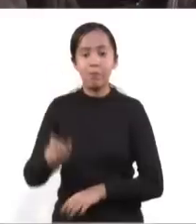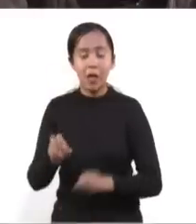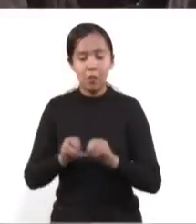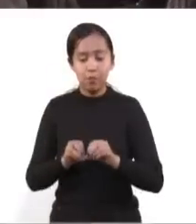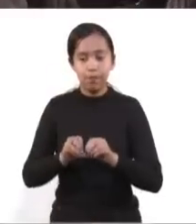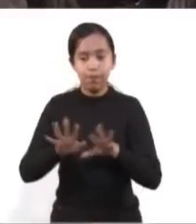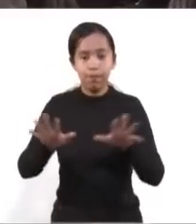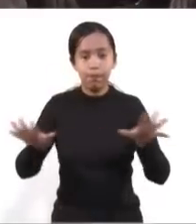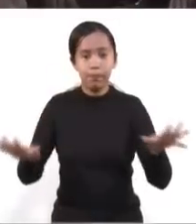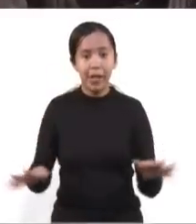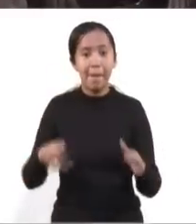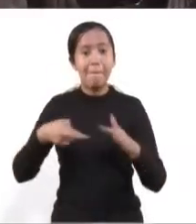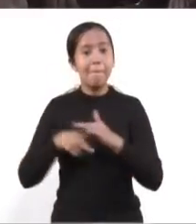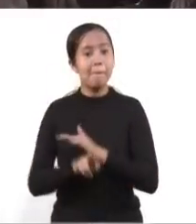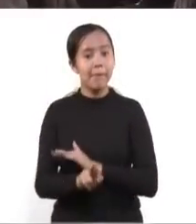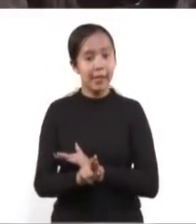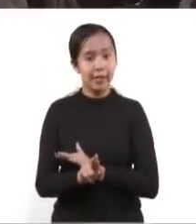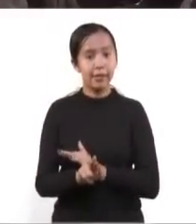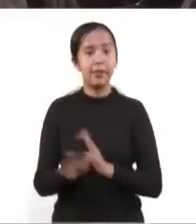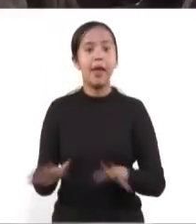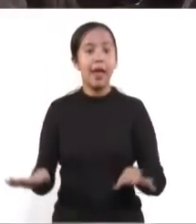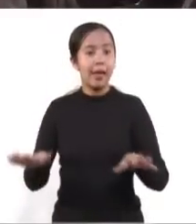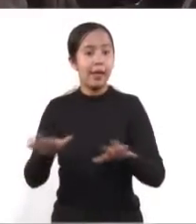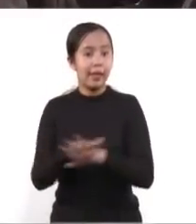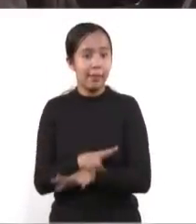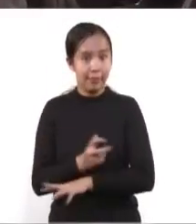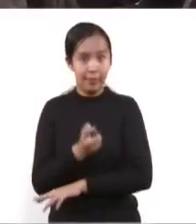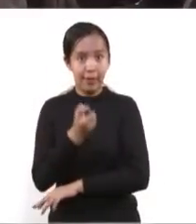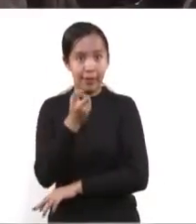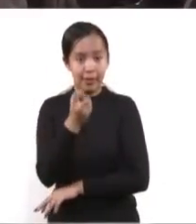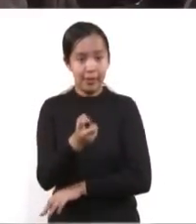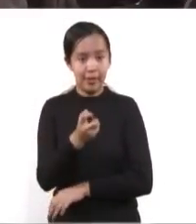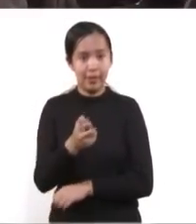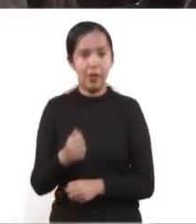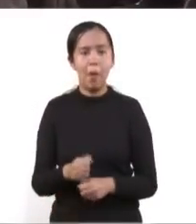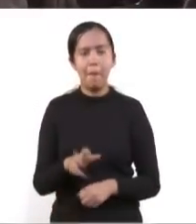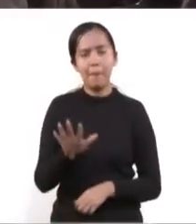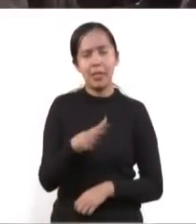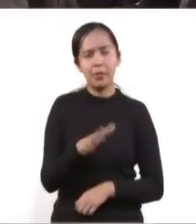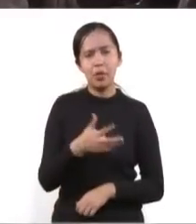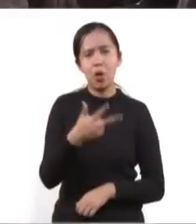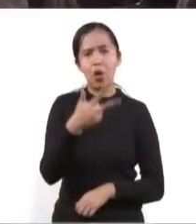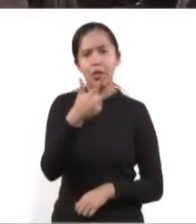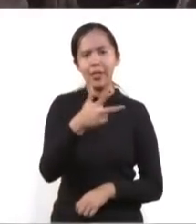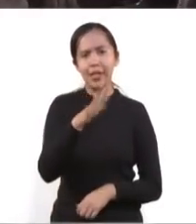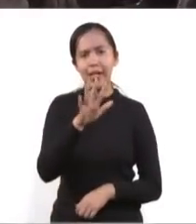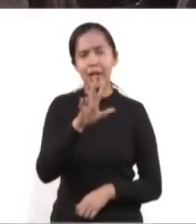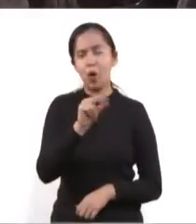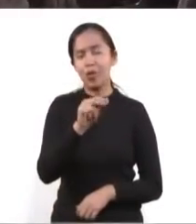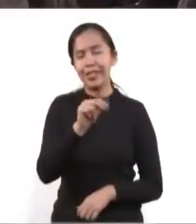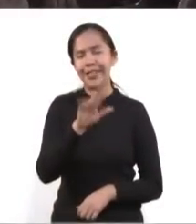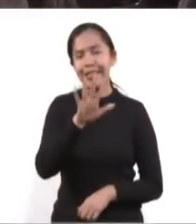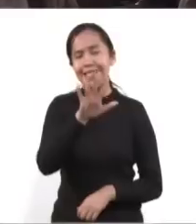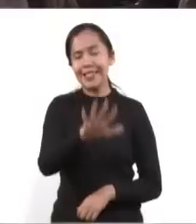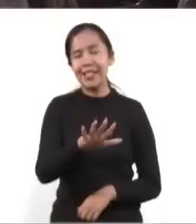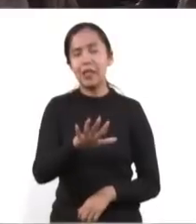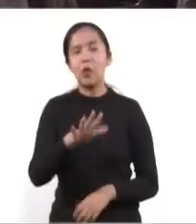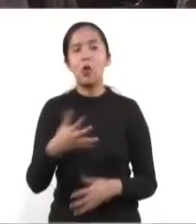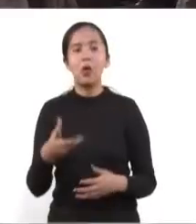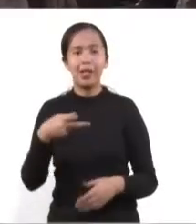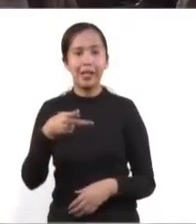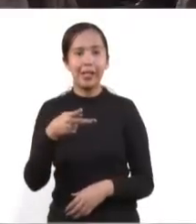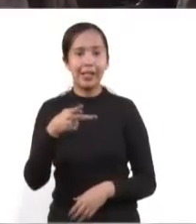al metro, al cambiar esta de una alimentación de 85 kV a una alimentación